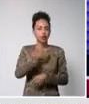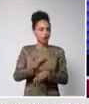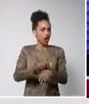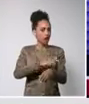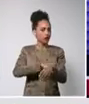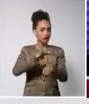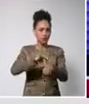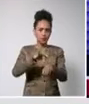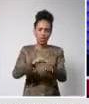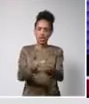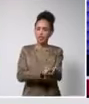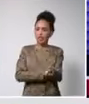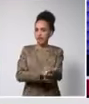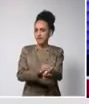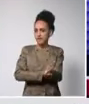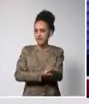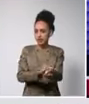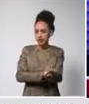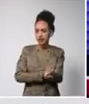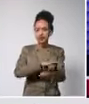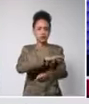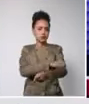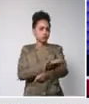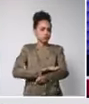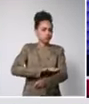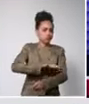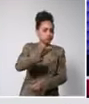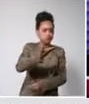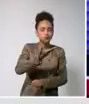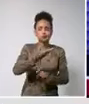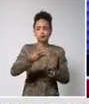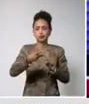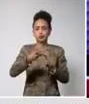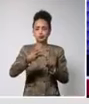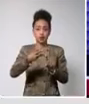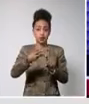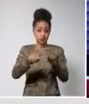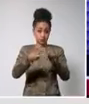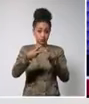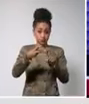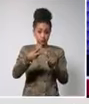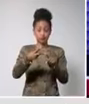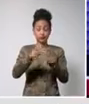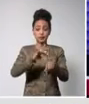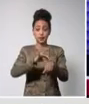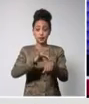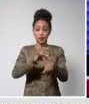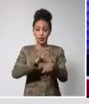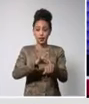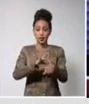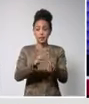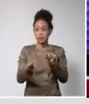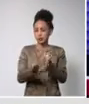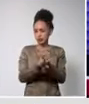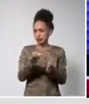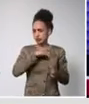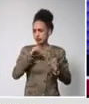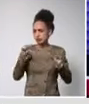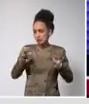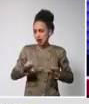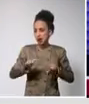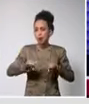de diabetes mellitus, de hipertensión arterial, que comenzó con síntomas dados